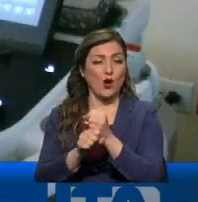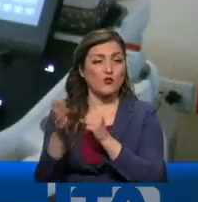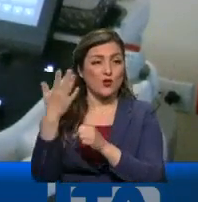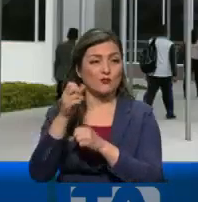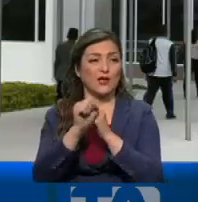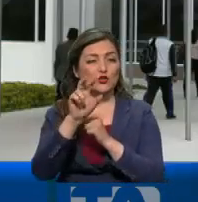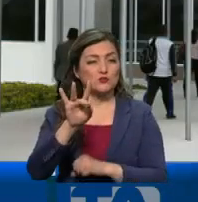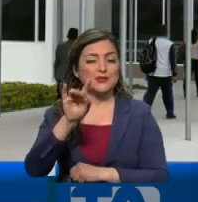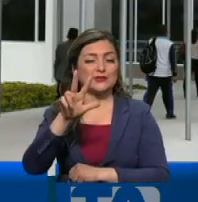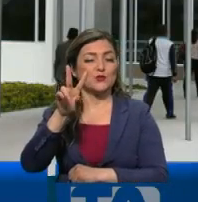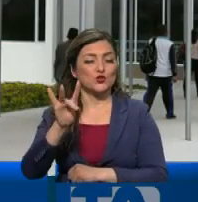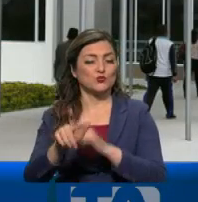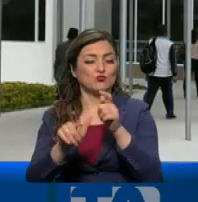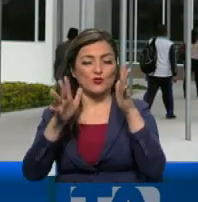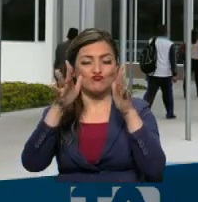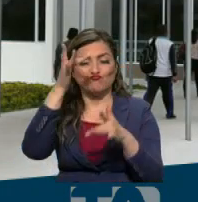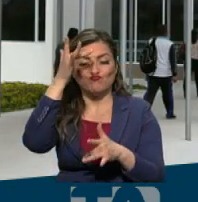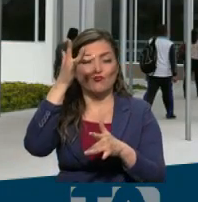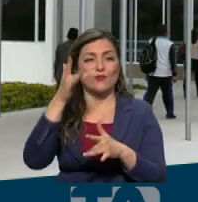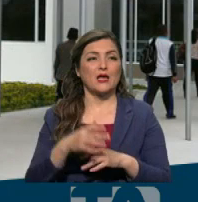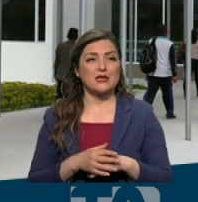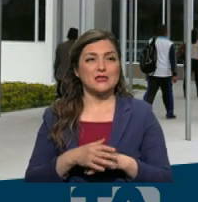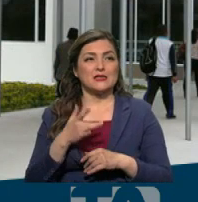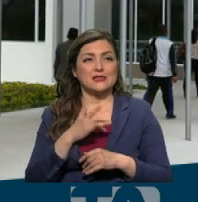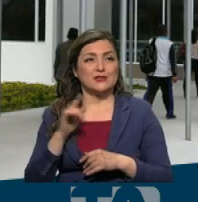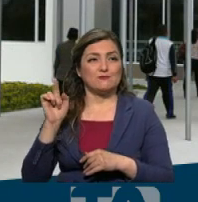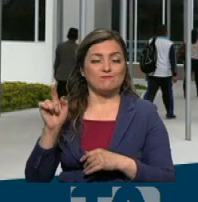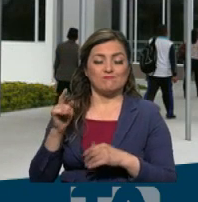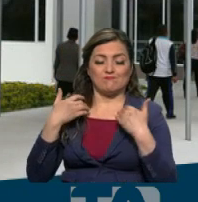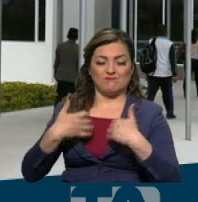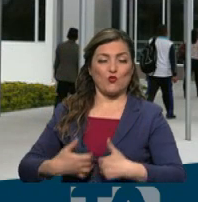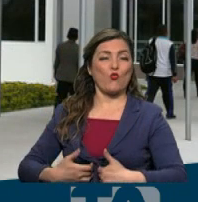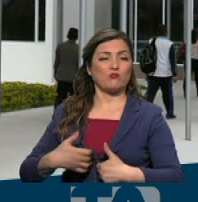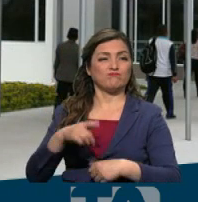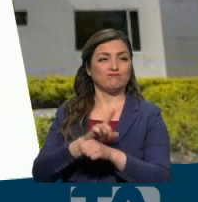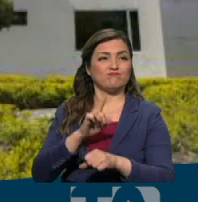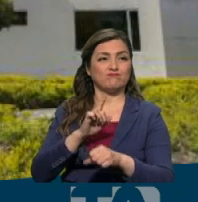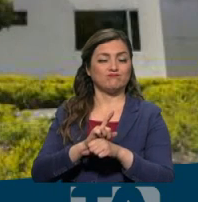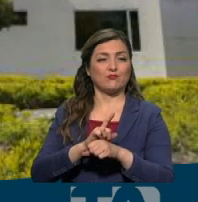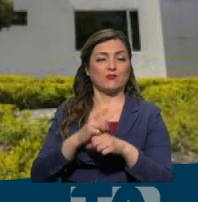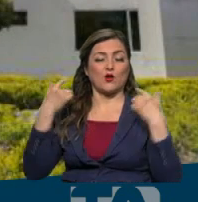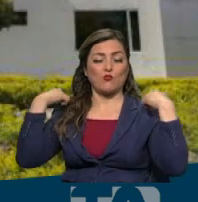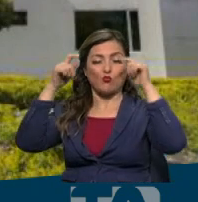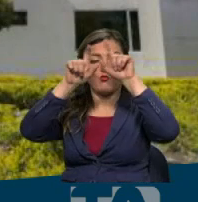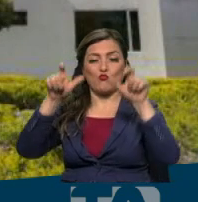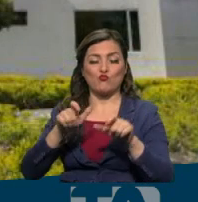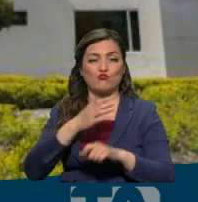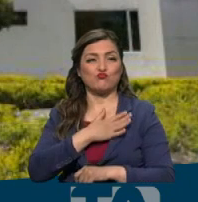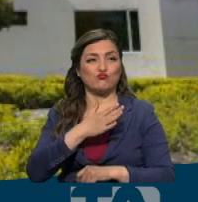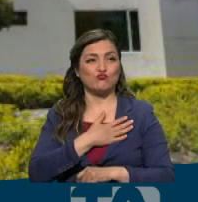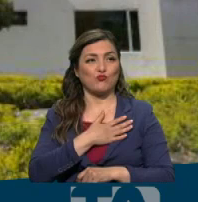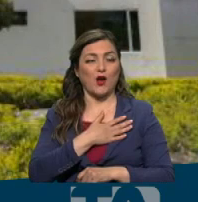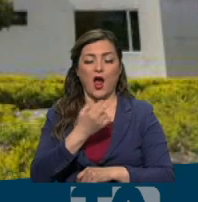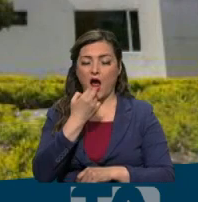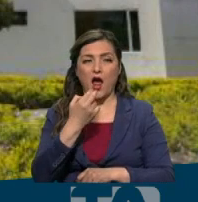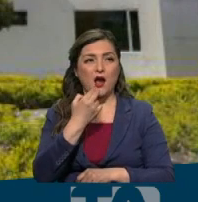paciente recibe atención en medicina interna, neumología, cardiología, nutrición, cirugía general y cirugía